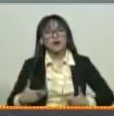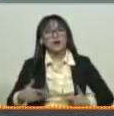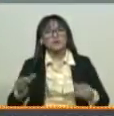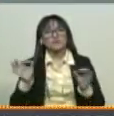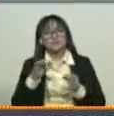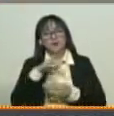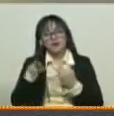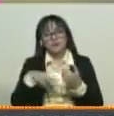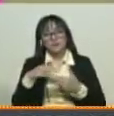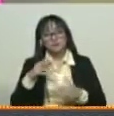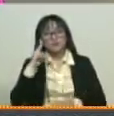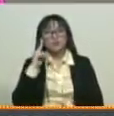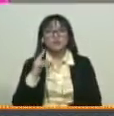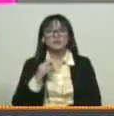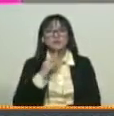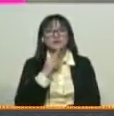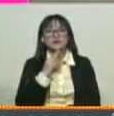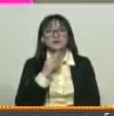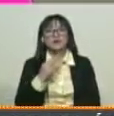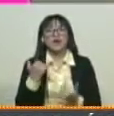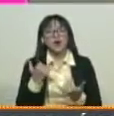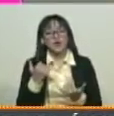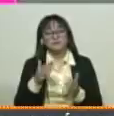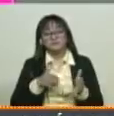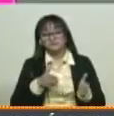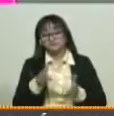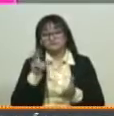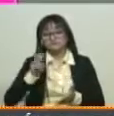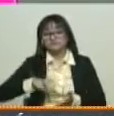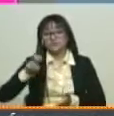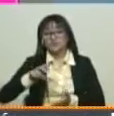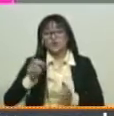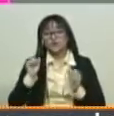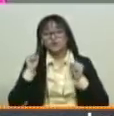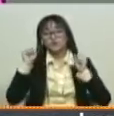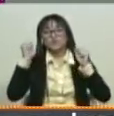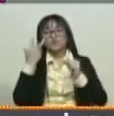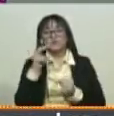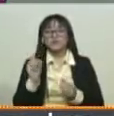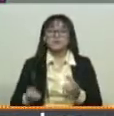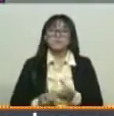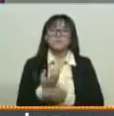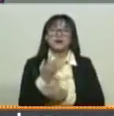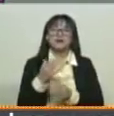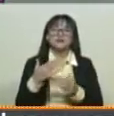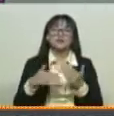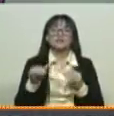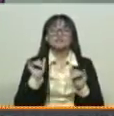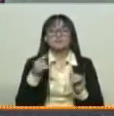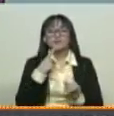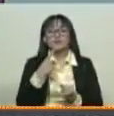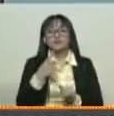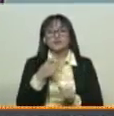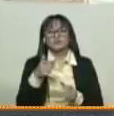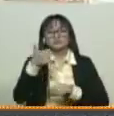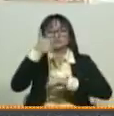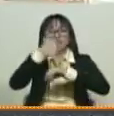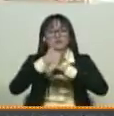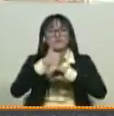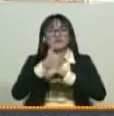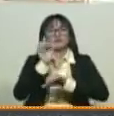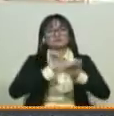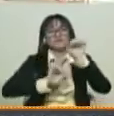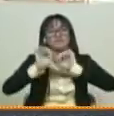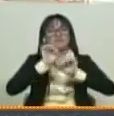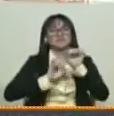de la revolución bolivariana. Así que vamos camino al contundente triunfo del 20 de mayo, como lo dijo nuestro jefe de comando, en defensa